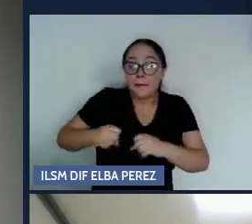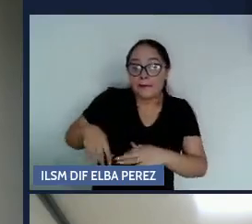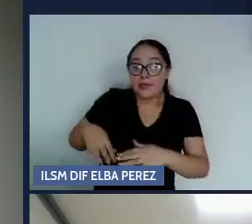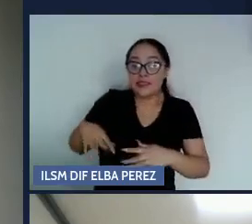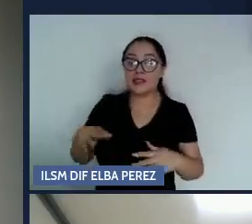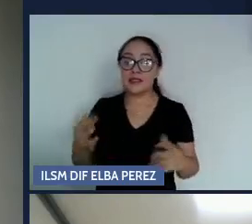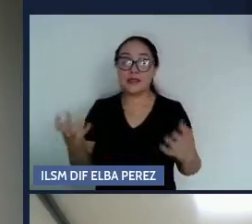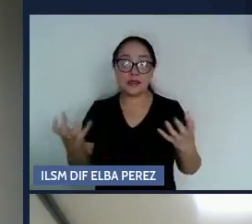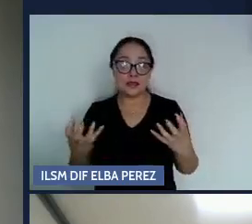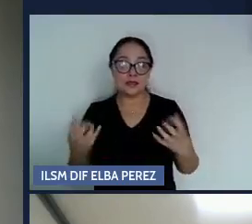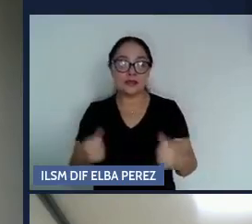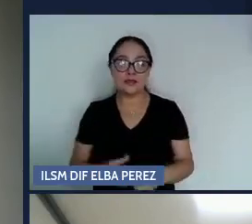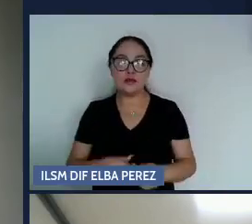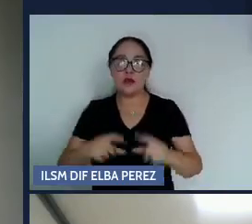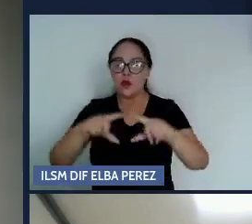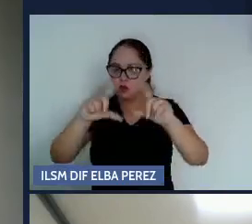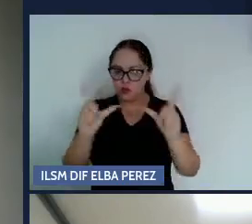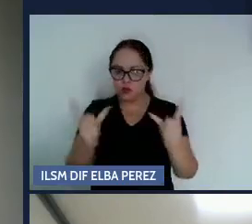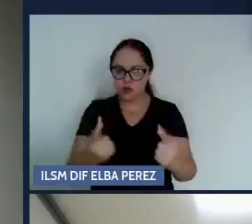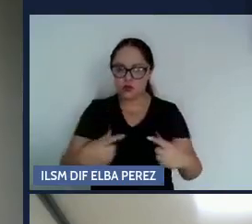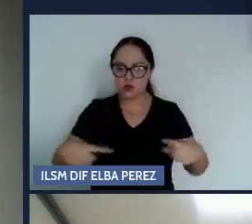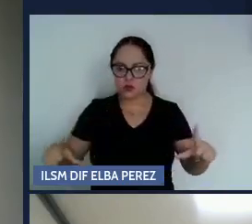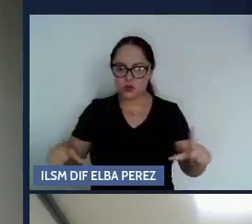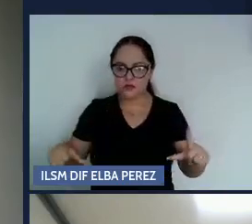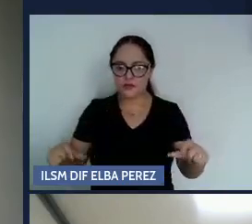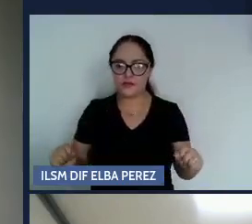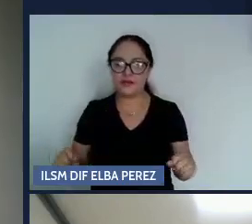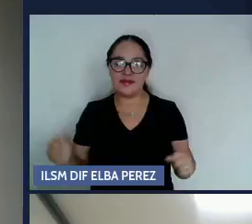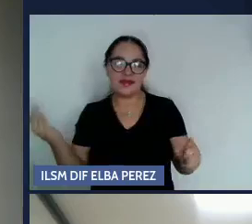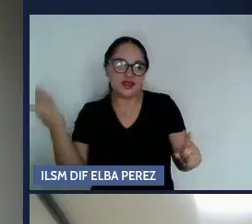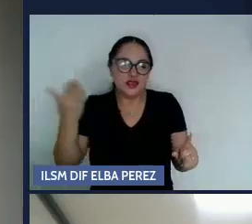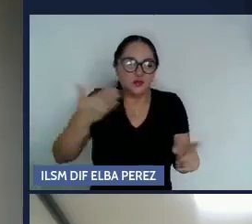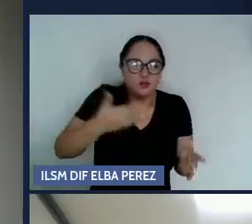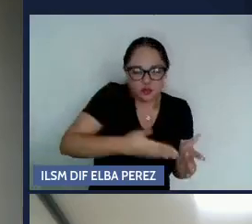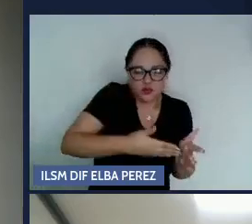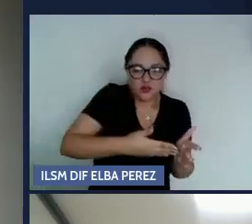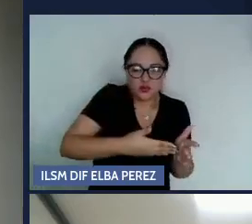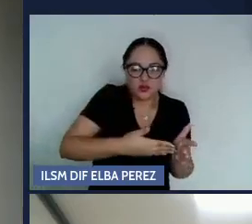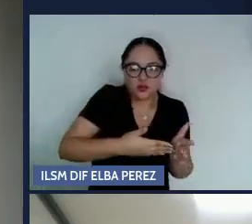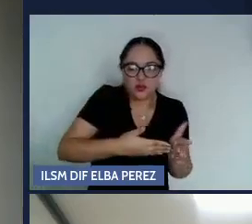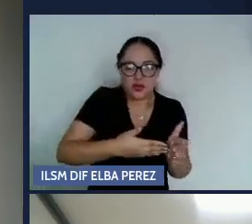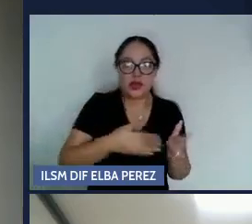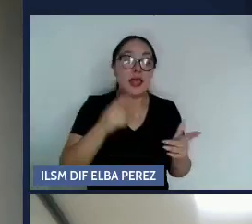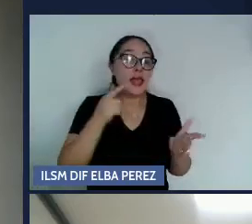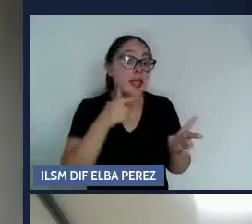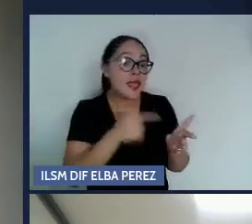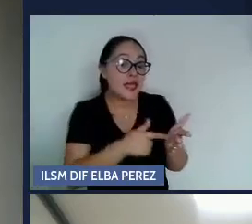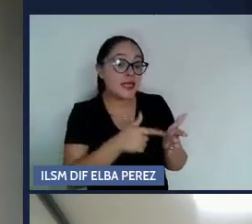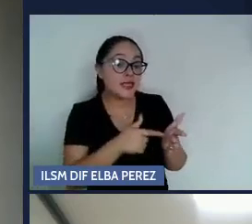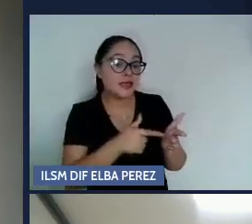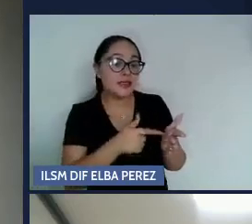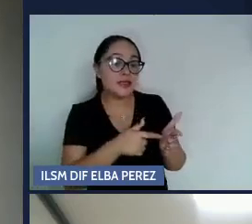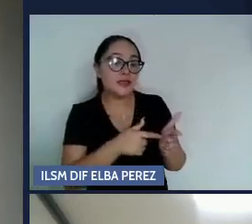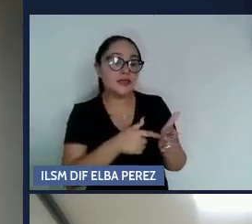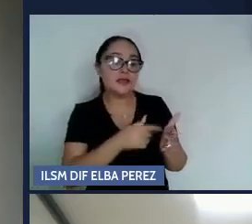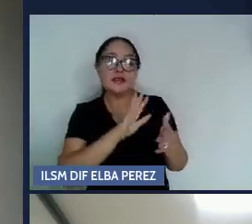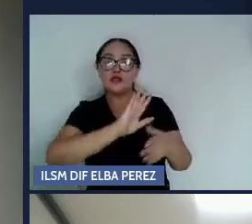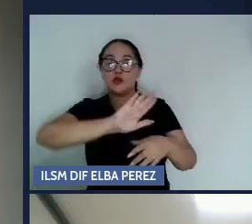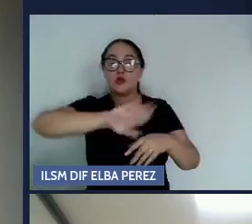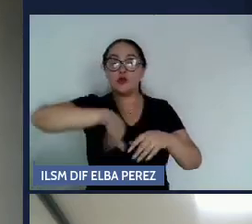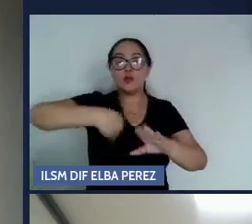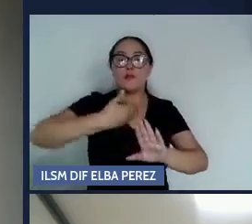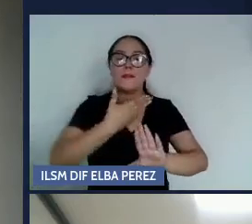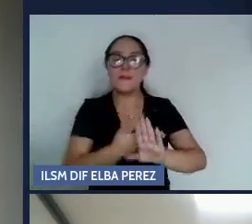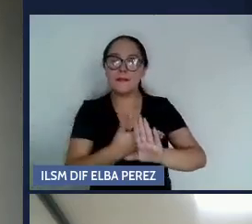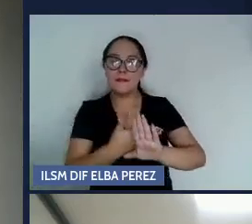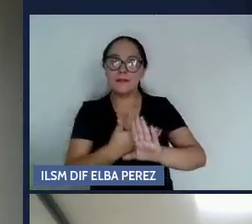la función electoral. Y estas acciones u omisiones atentan contra las características del